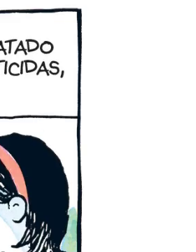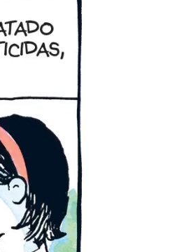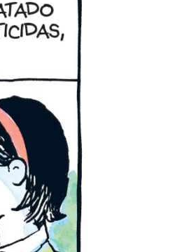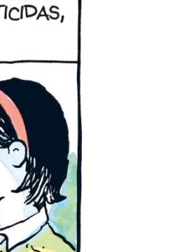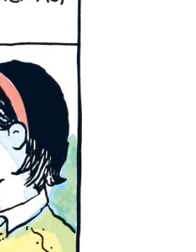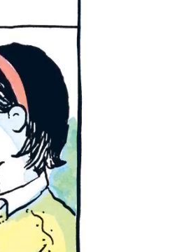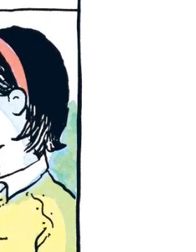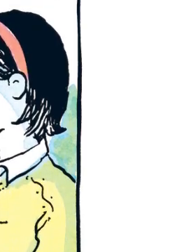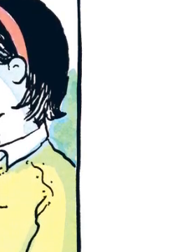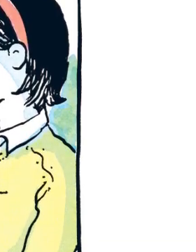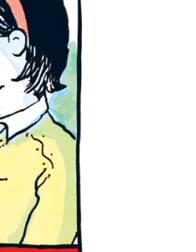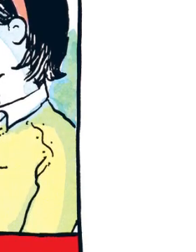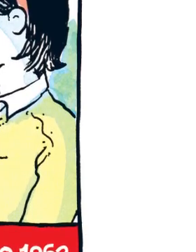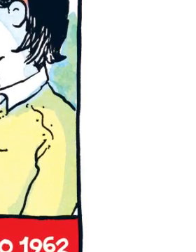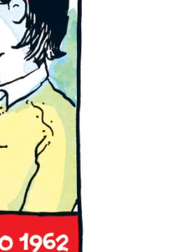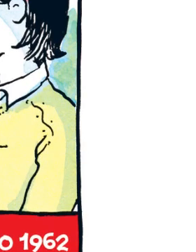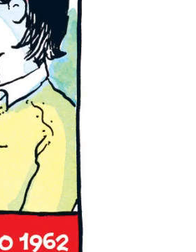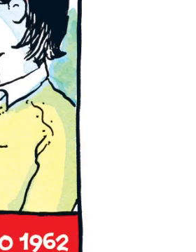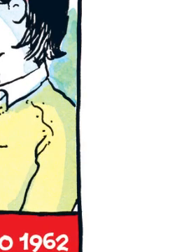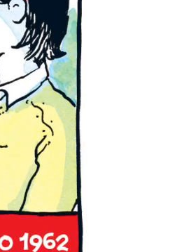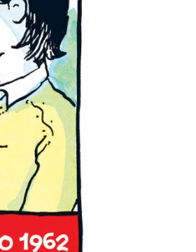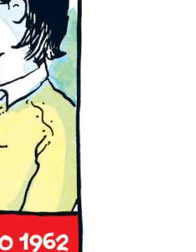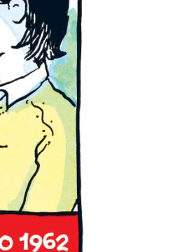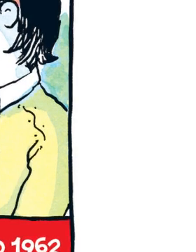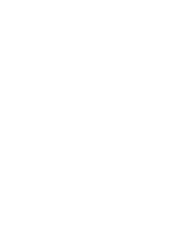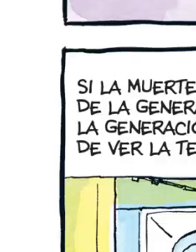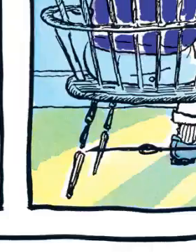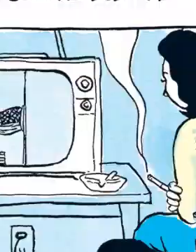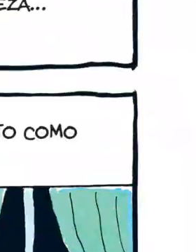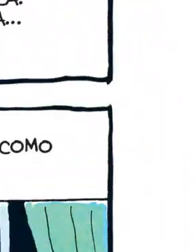Y al escribir estas memorias sobre ellos,